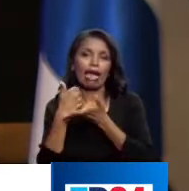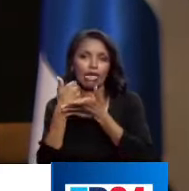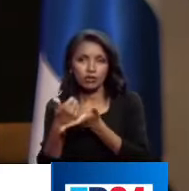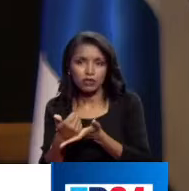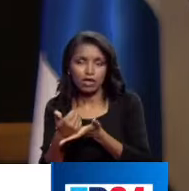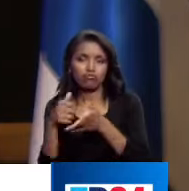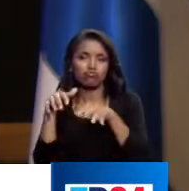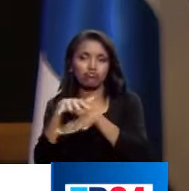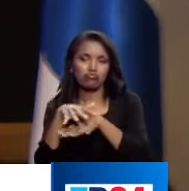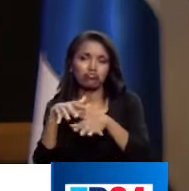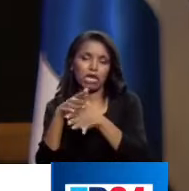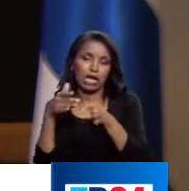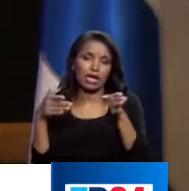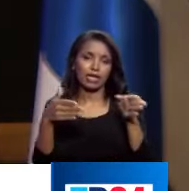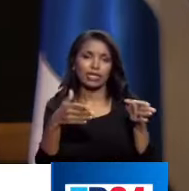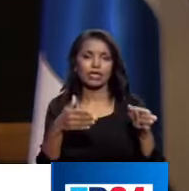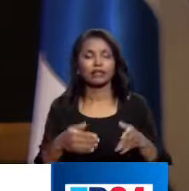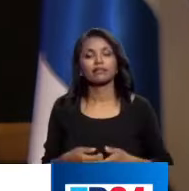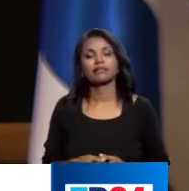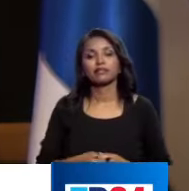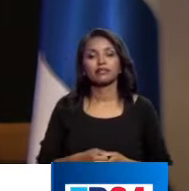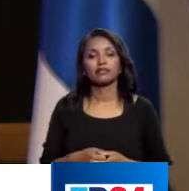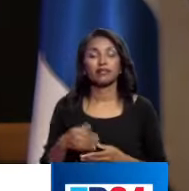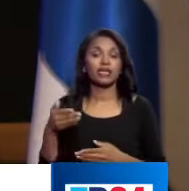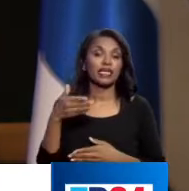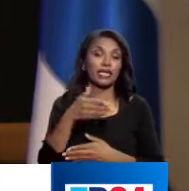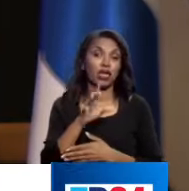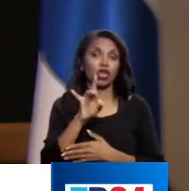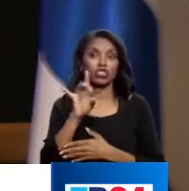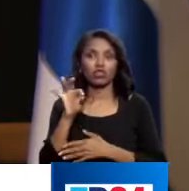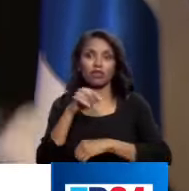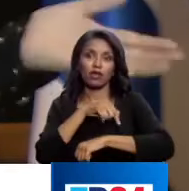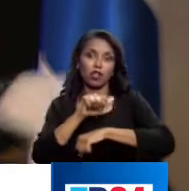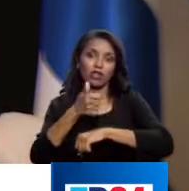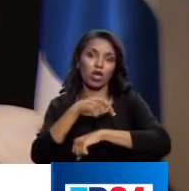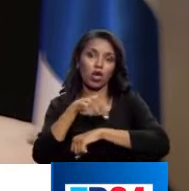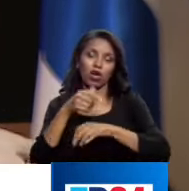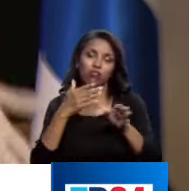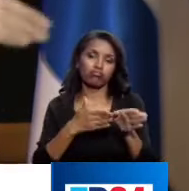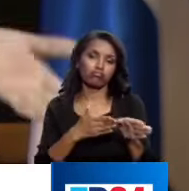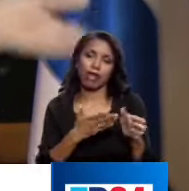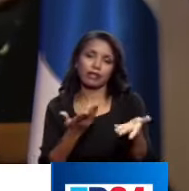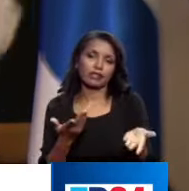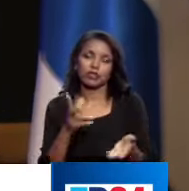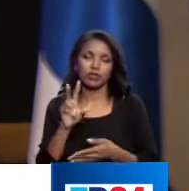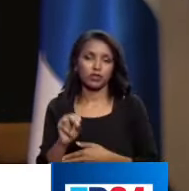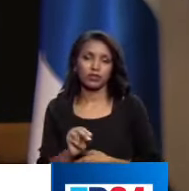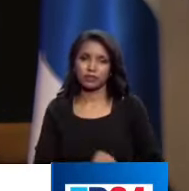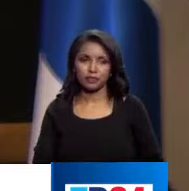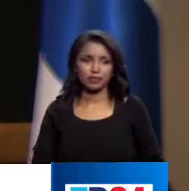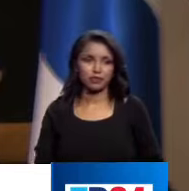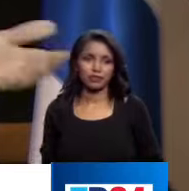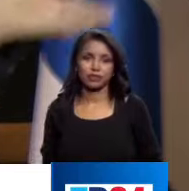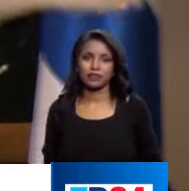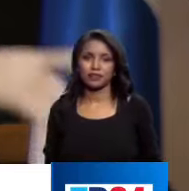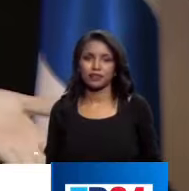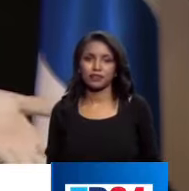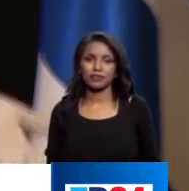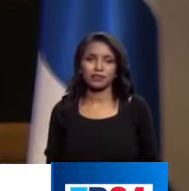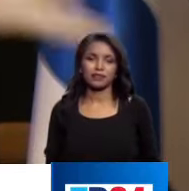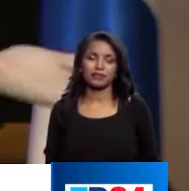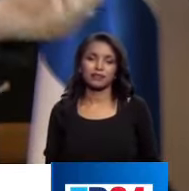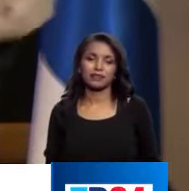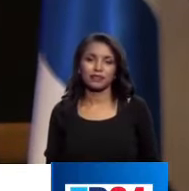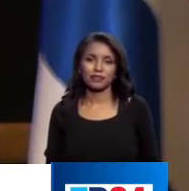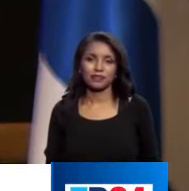la carretera porque a la gente le gusta las facilidades y no estar 8, 9 y 10 horas en un tranque que nunca llegan a su casa, y lo mismo le va